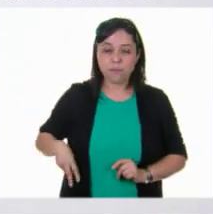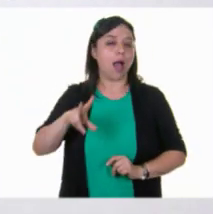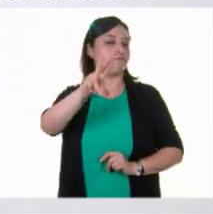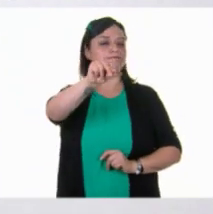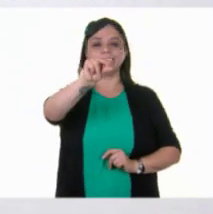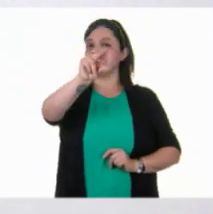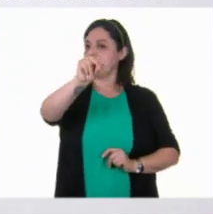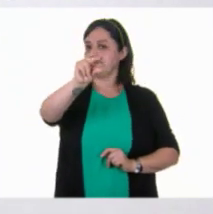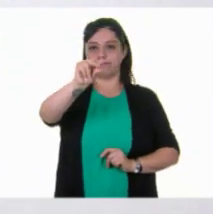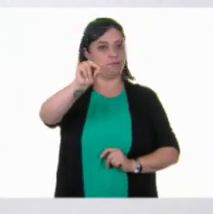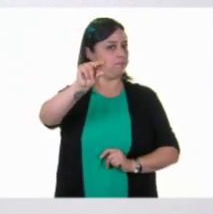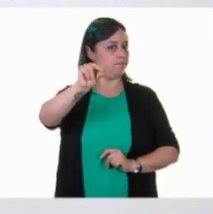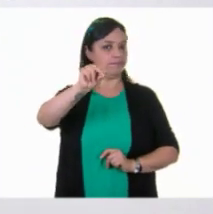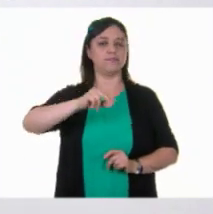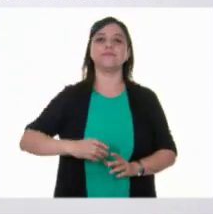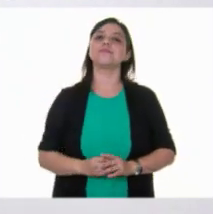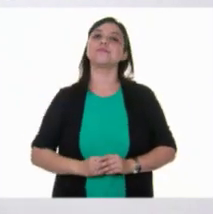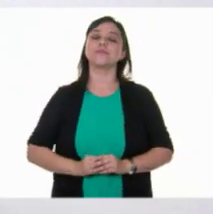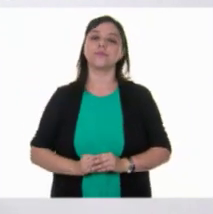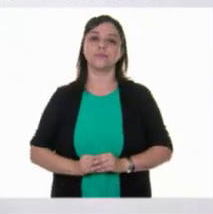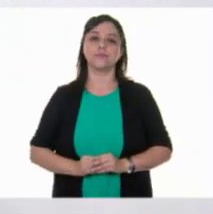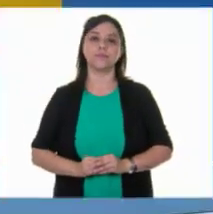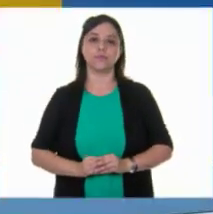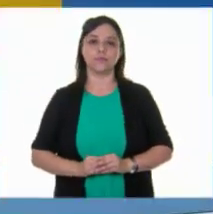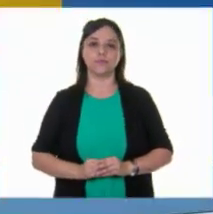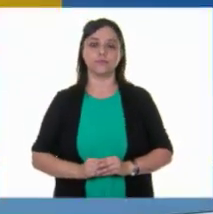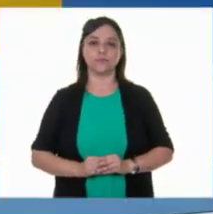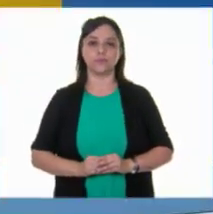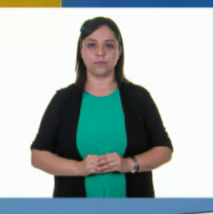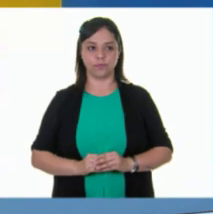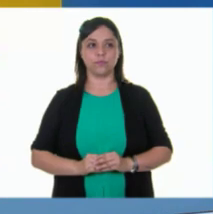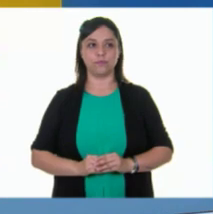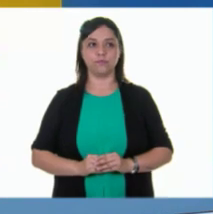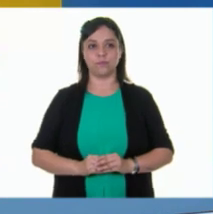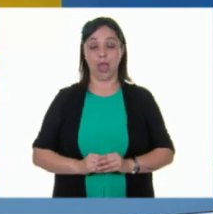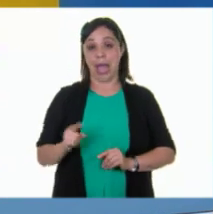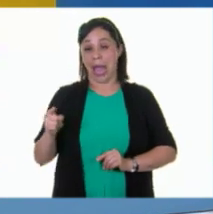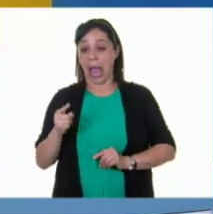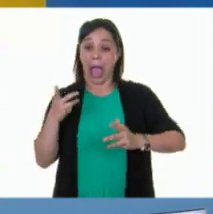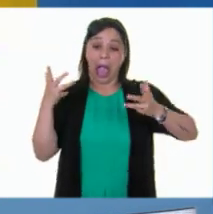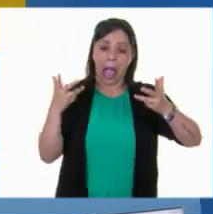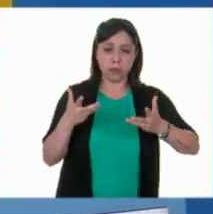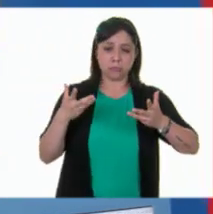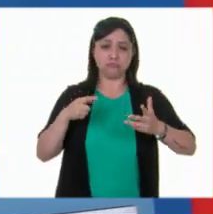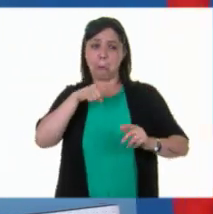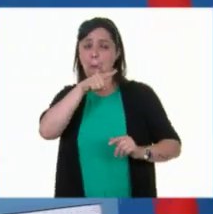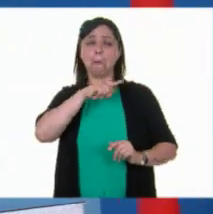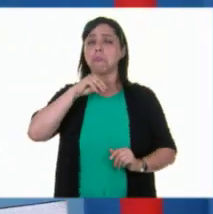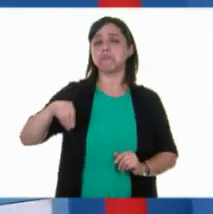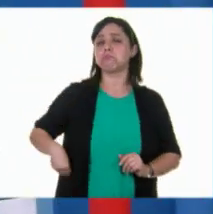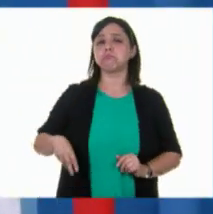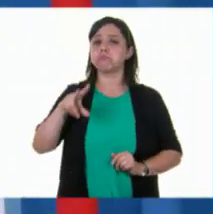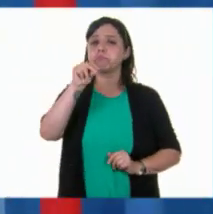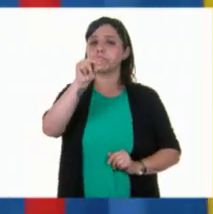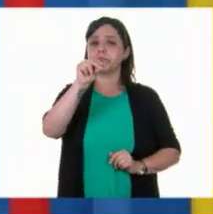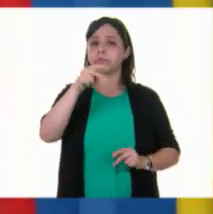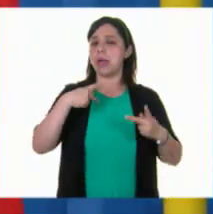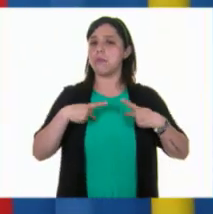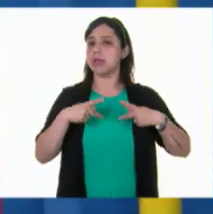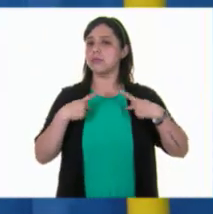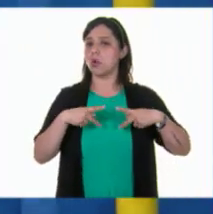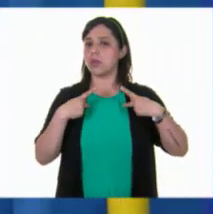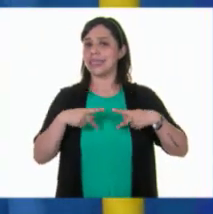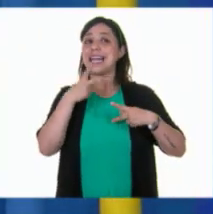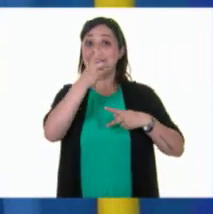ser humano o su acción. Entonces, ya que anotamos en este aspecto de que los